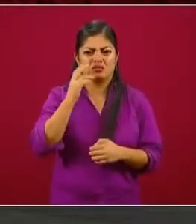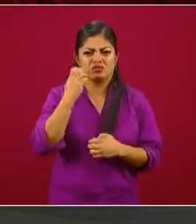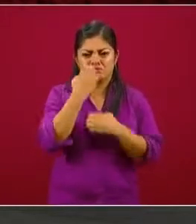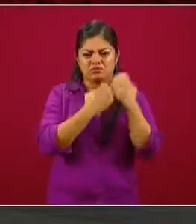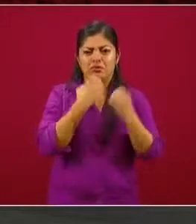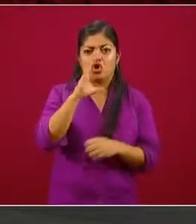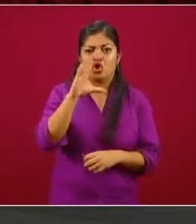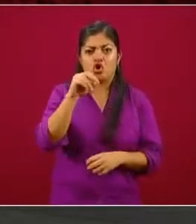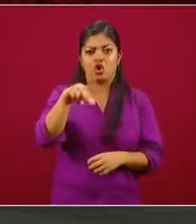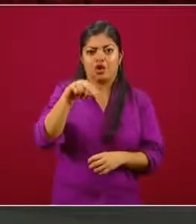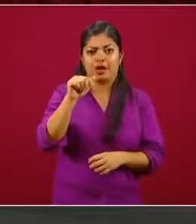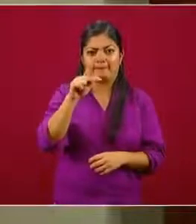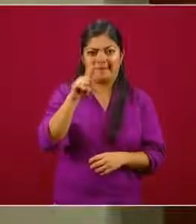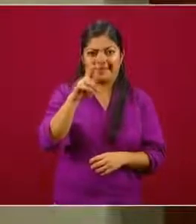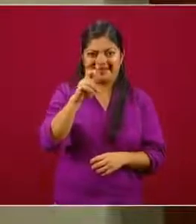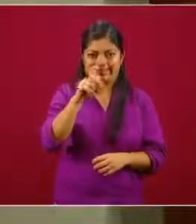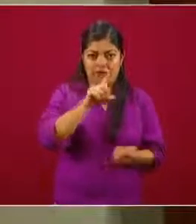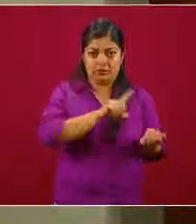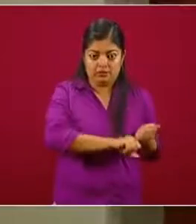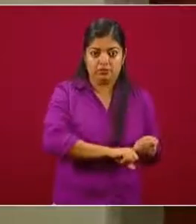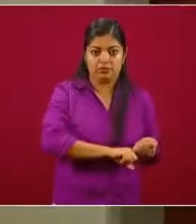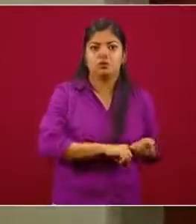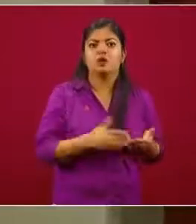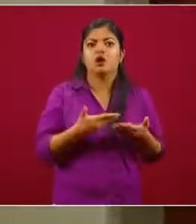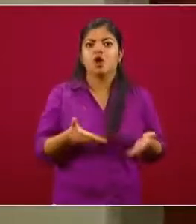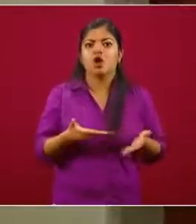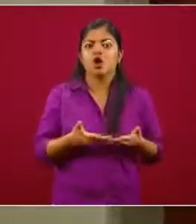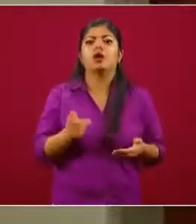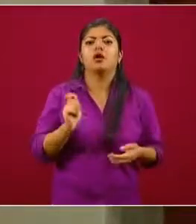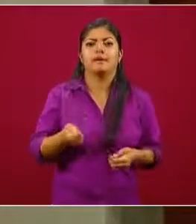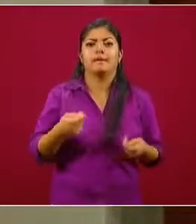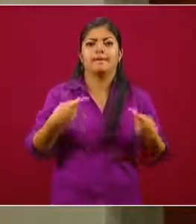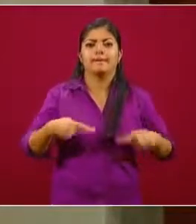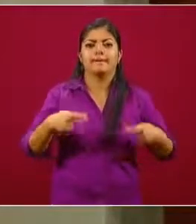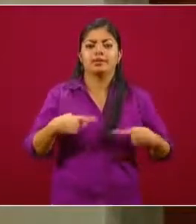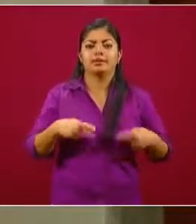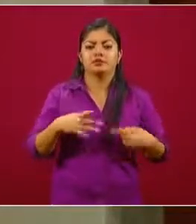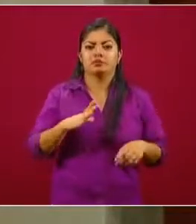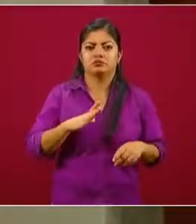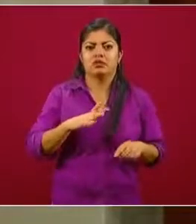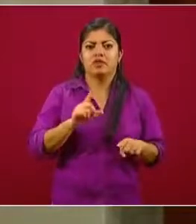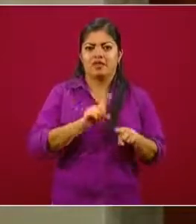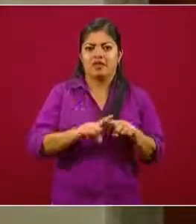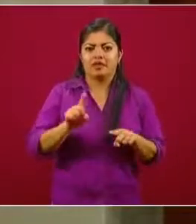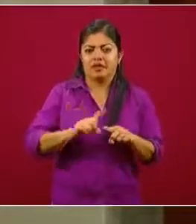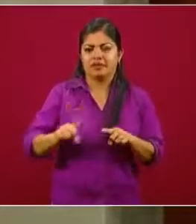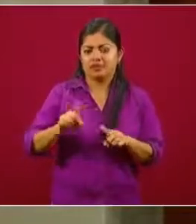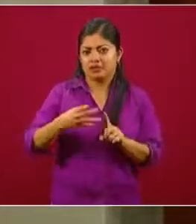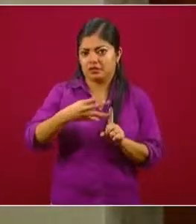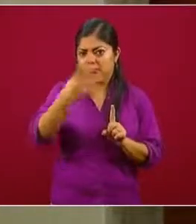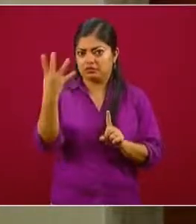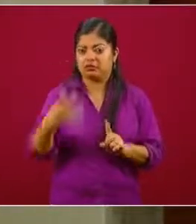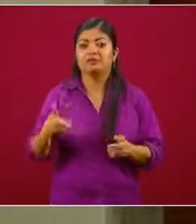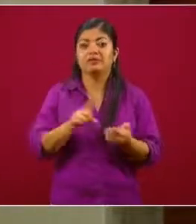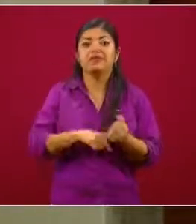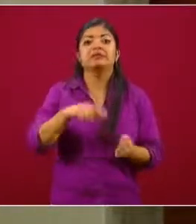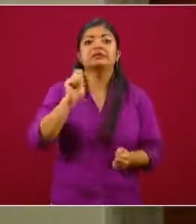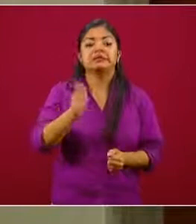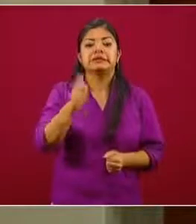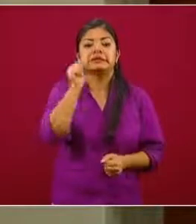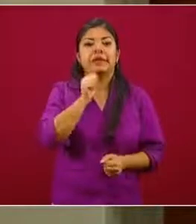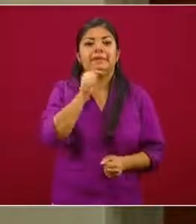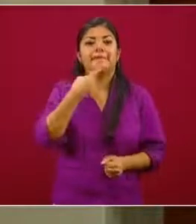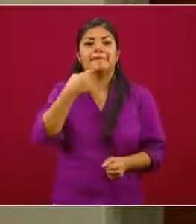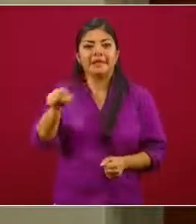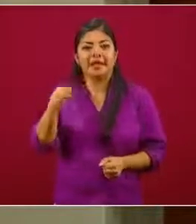CONAPRED de la situación actual de las personas de la diversidad sexual? Tenemos la primera fuente, que son las quejas que llegan a CONAPRED, y